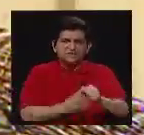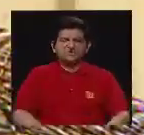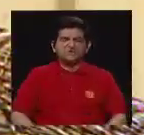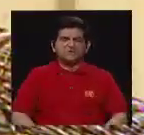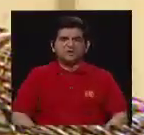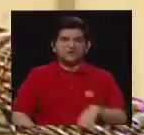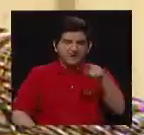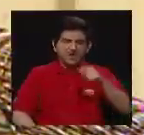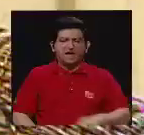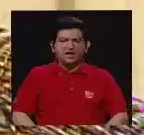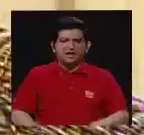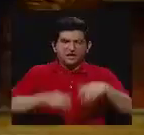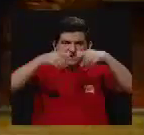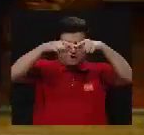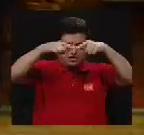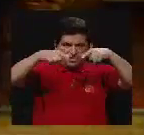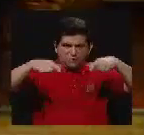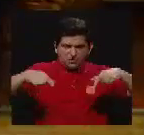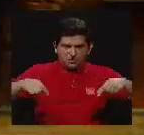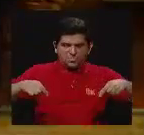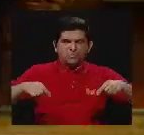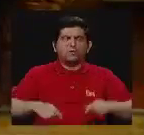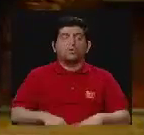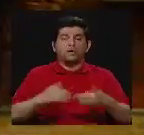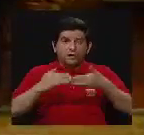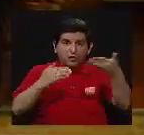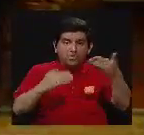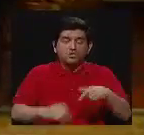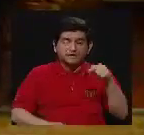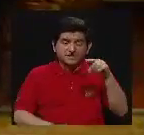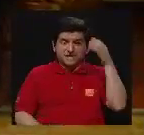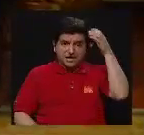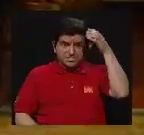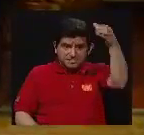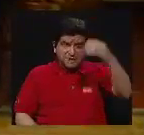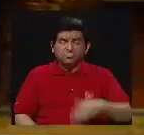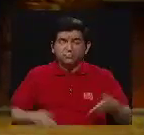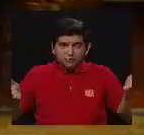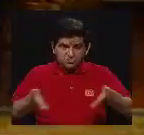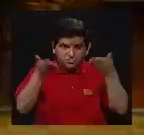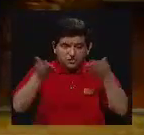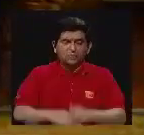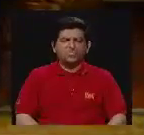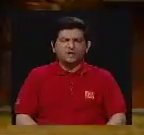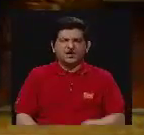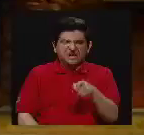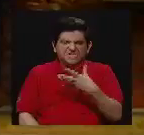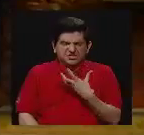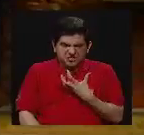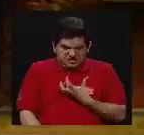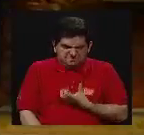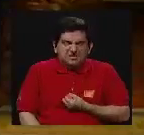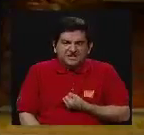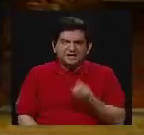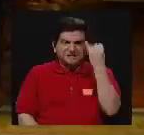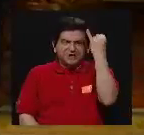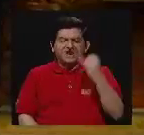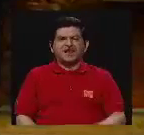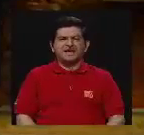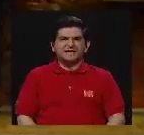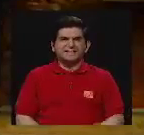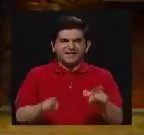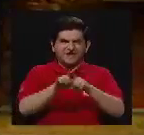una pirámide. Bueno, esas son las cosas que esta cultura ha propiciado con codicia, con la idea de